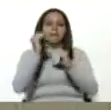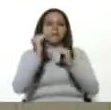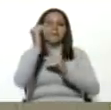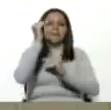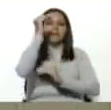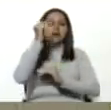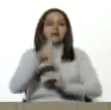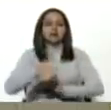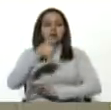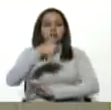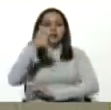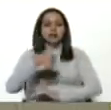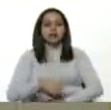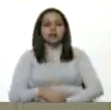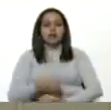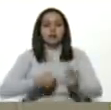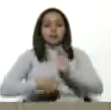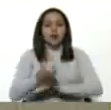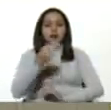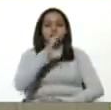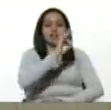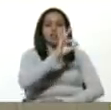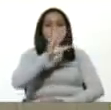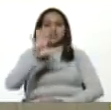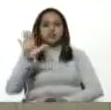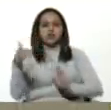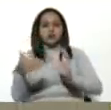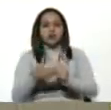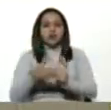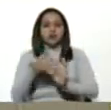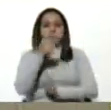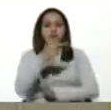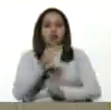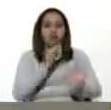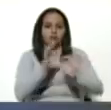contagios diarios con más de 35 mil casos.